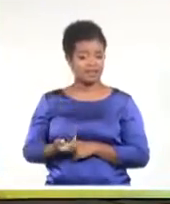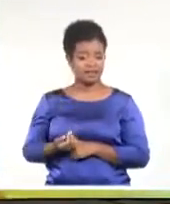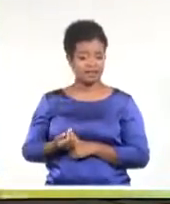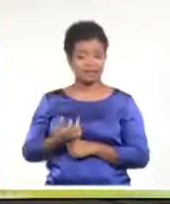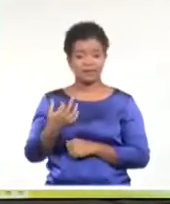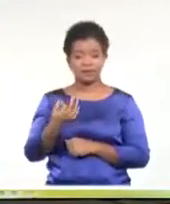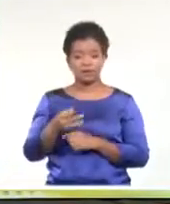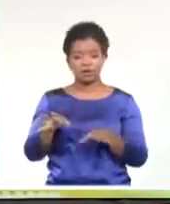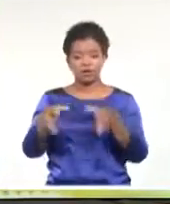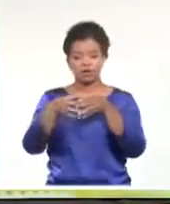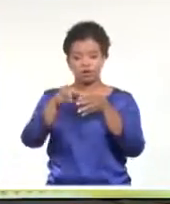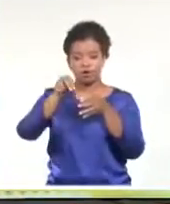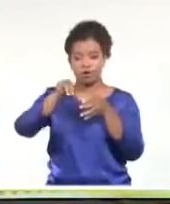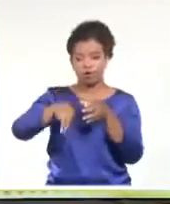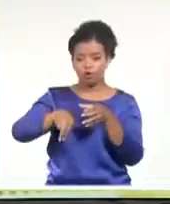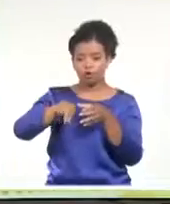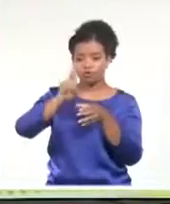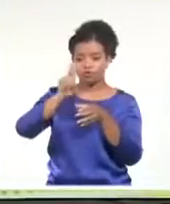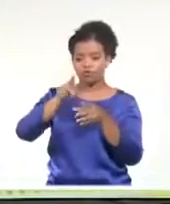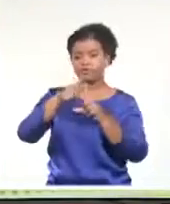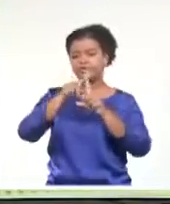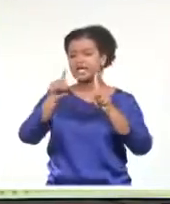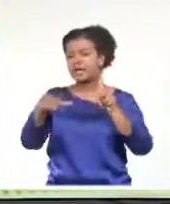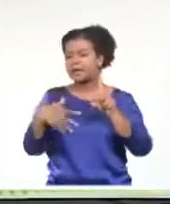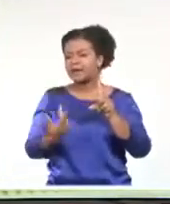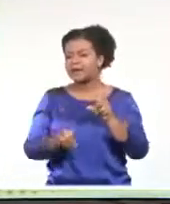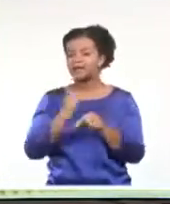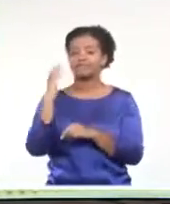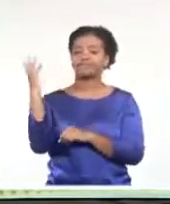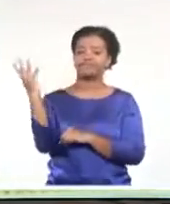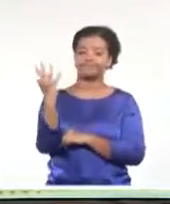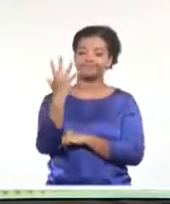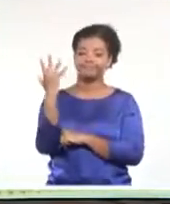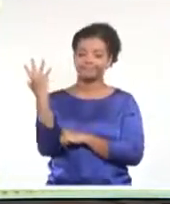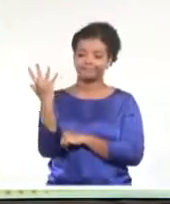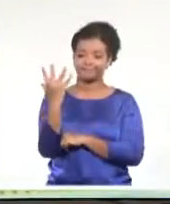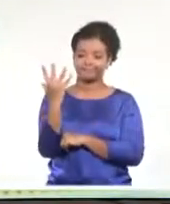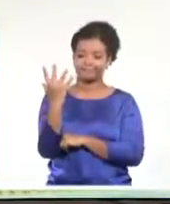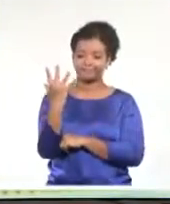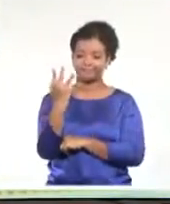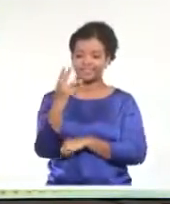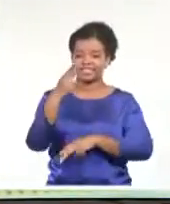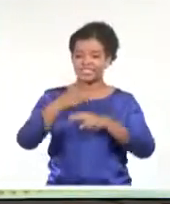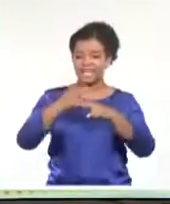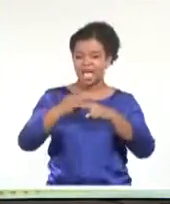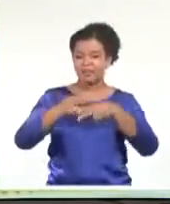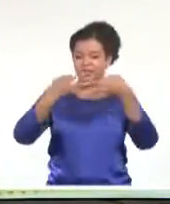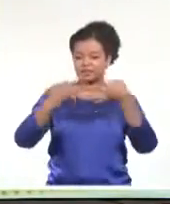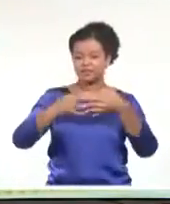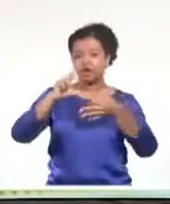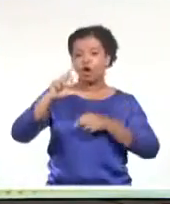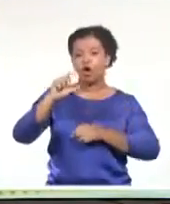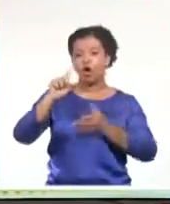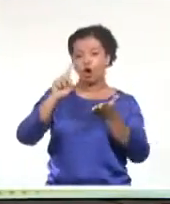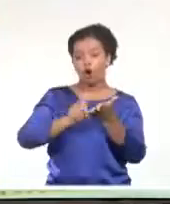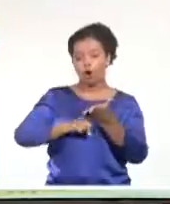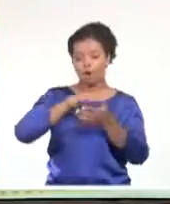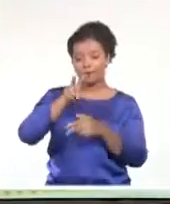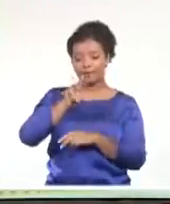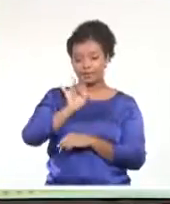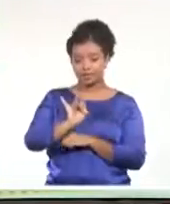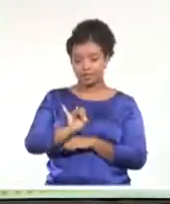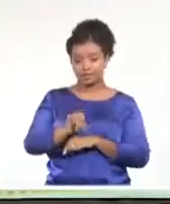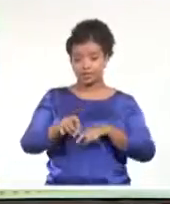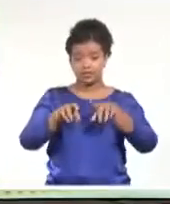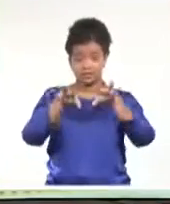Marco de las Naciones Unidas sobre el Cambio Climático, conocida por las siglas COP27. El secretario